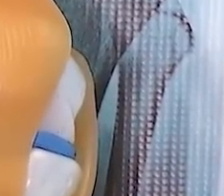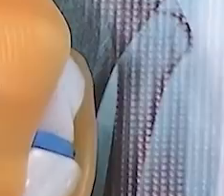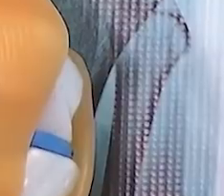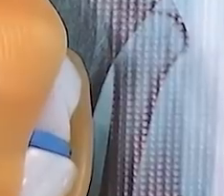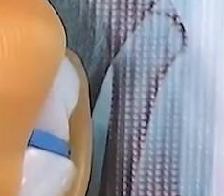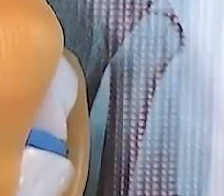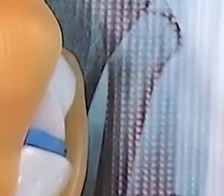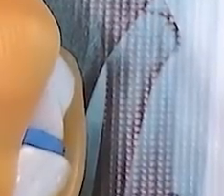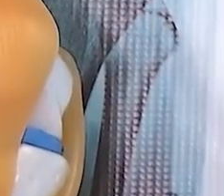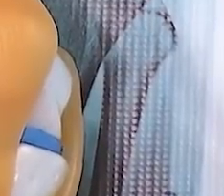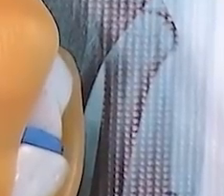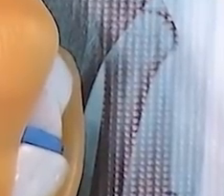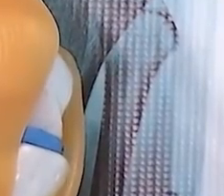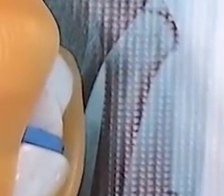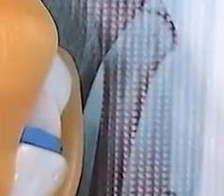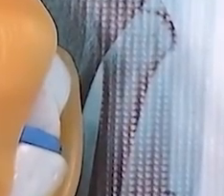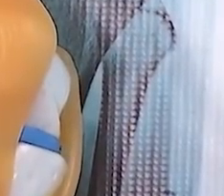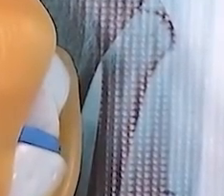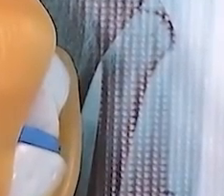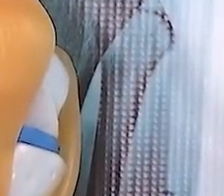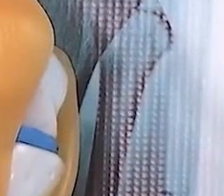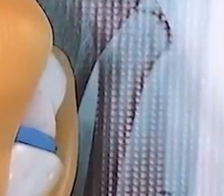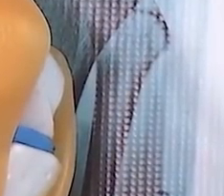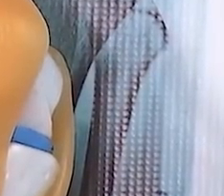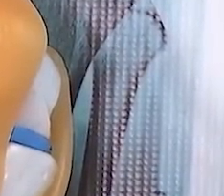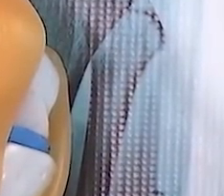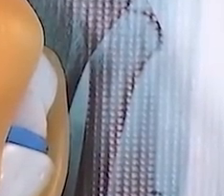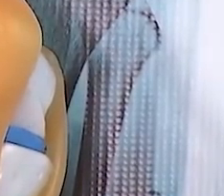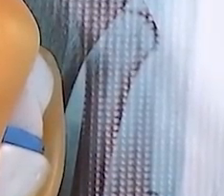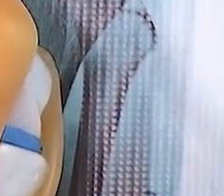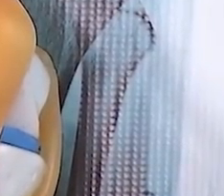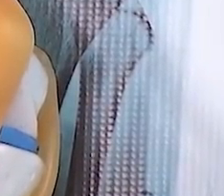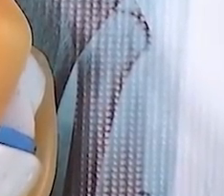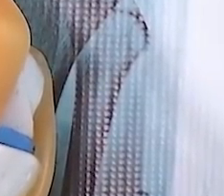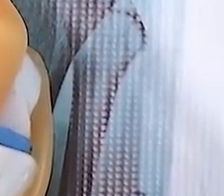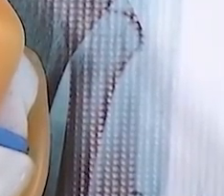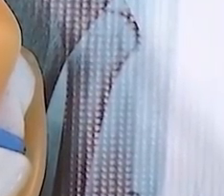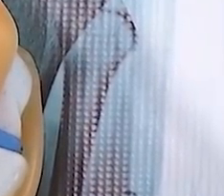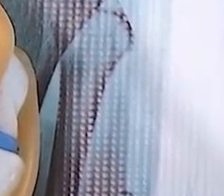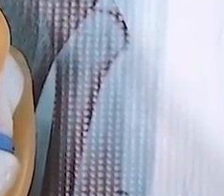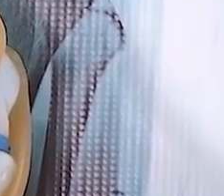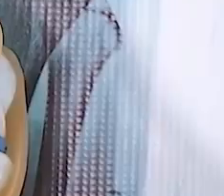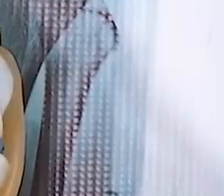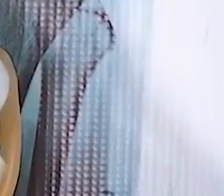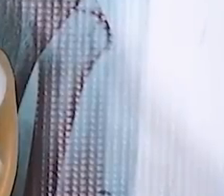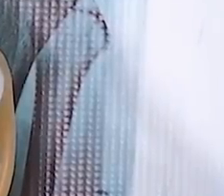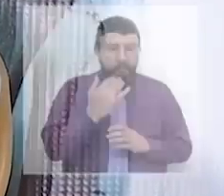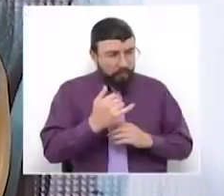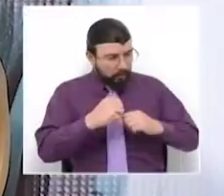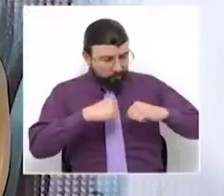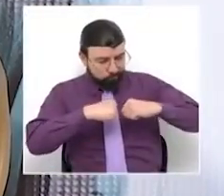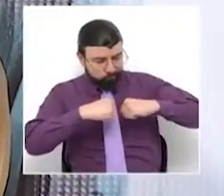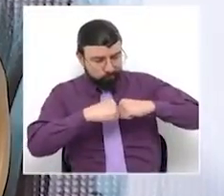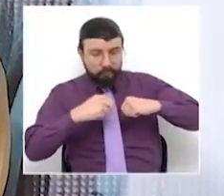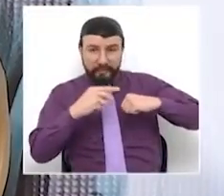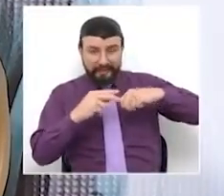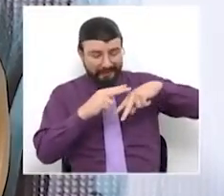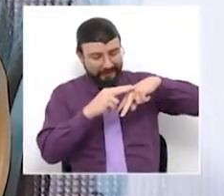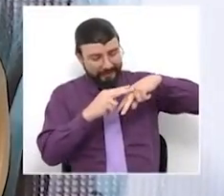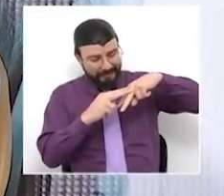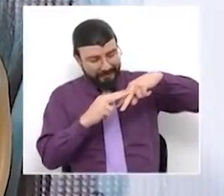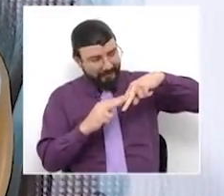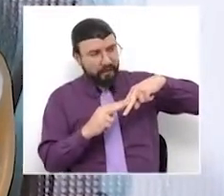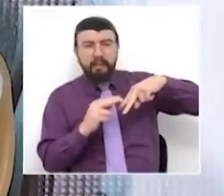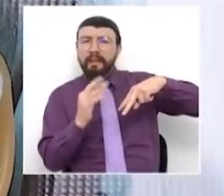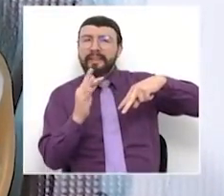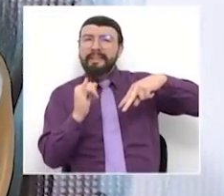la que cubre toda esta rodilla, la que les mostré ahora acá es esta misma, y abajo en este platillo de la tibia debe estar